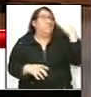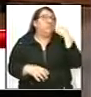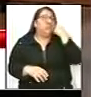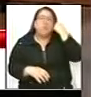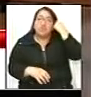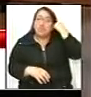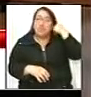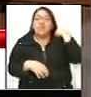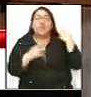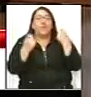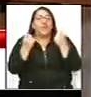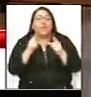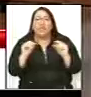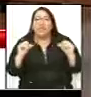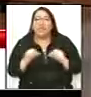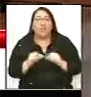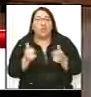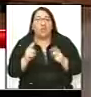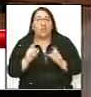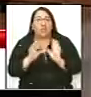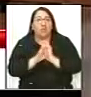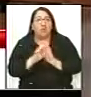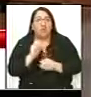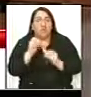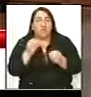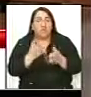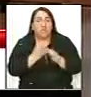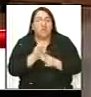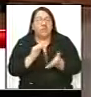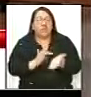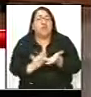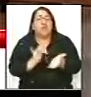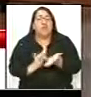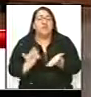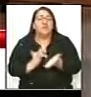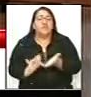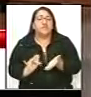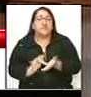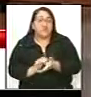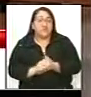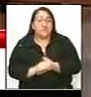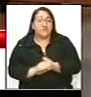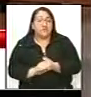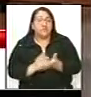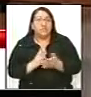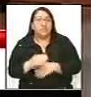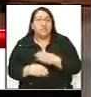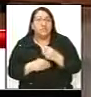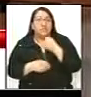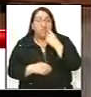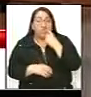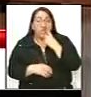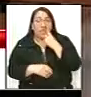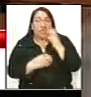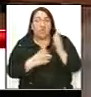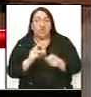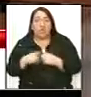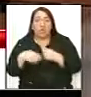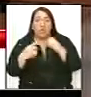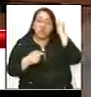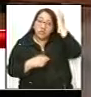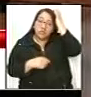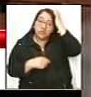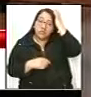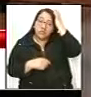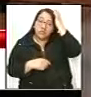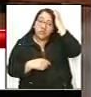así los han entendido cuando los chicos llevan tablets para entrar a un mundo digital y prepararse para otro tipo de